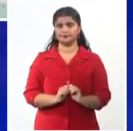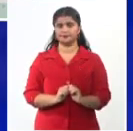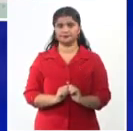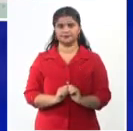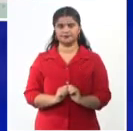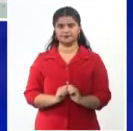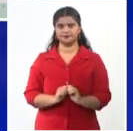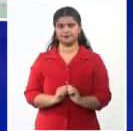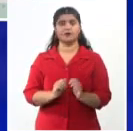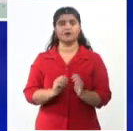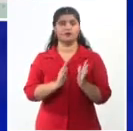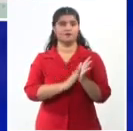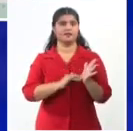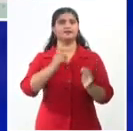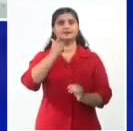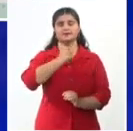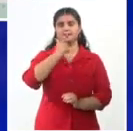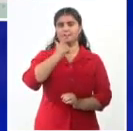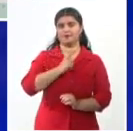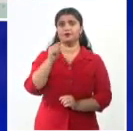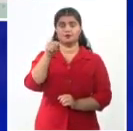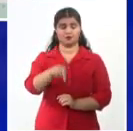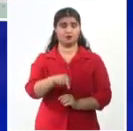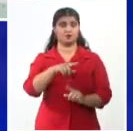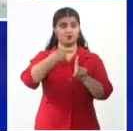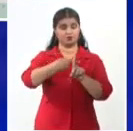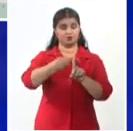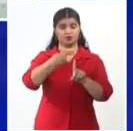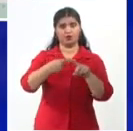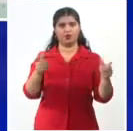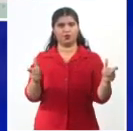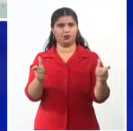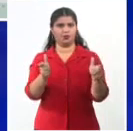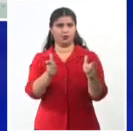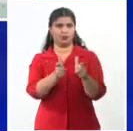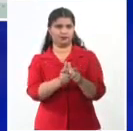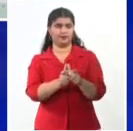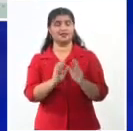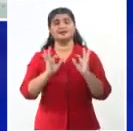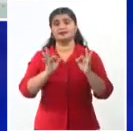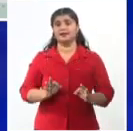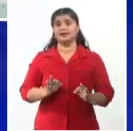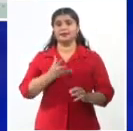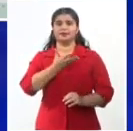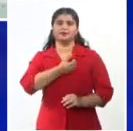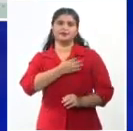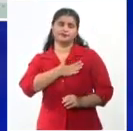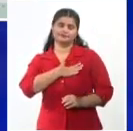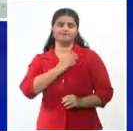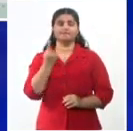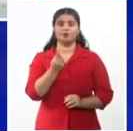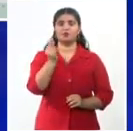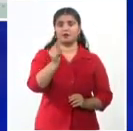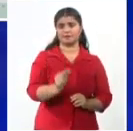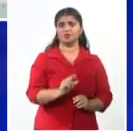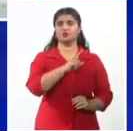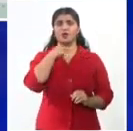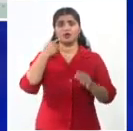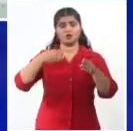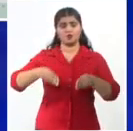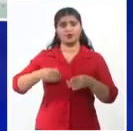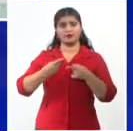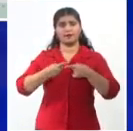desde el mes de abril. Es la letalidad más baja. Siempre es muy lamentable un fallecimiento, pero indiscutiblemente con